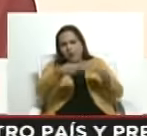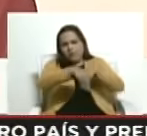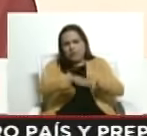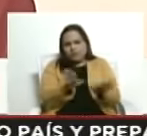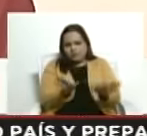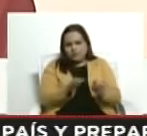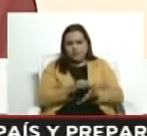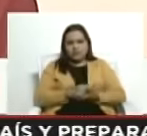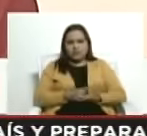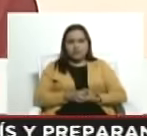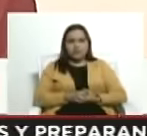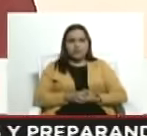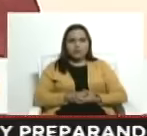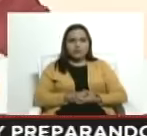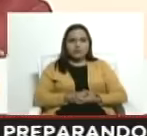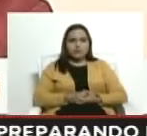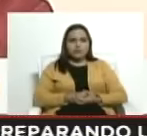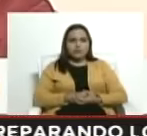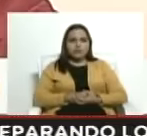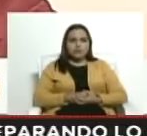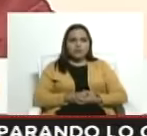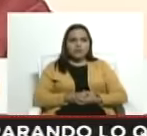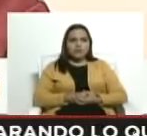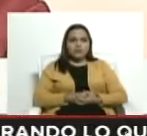En verdad no condenaron nada.